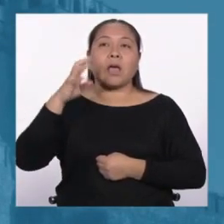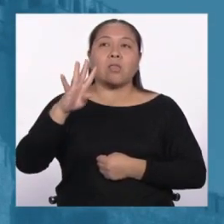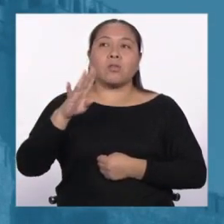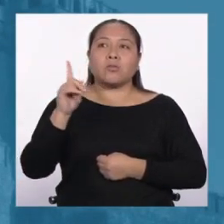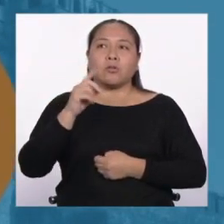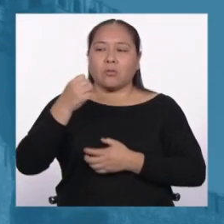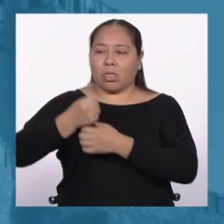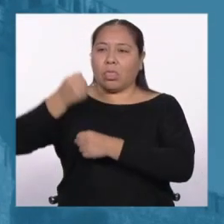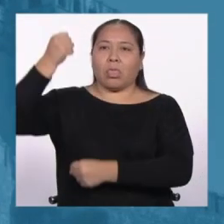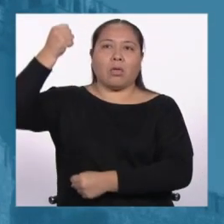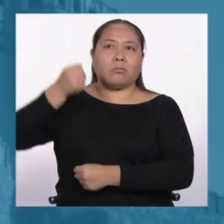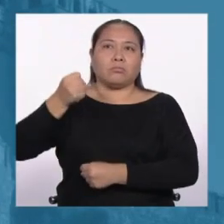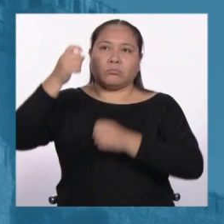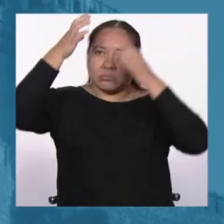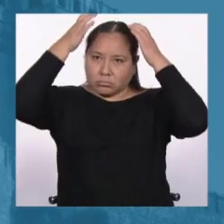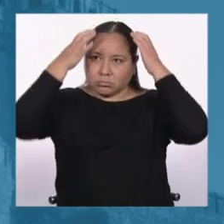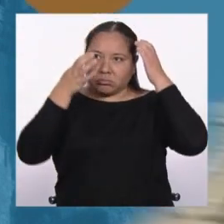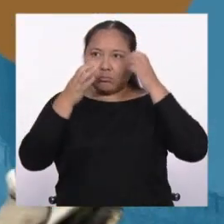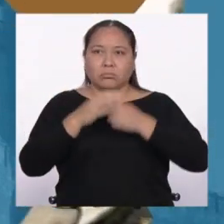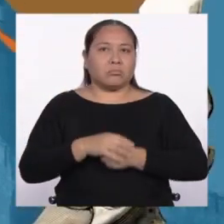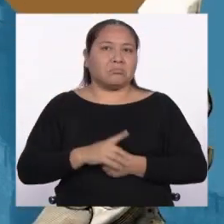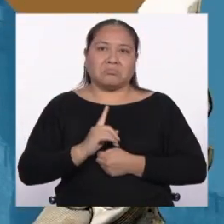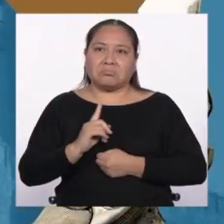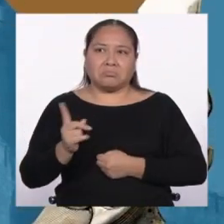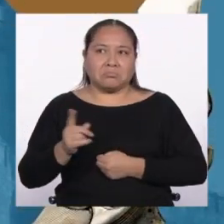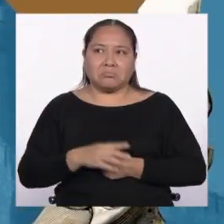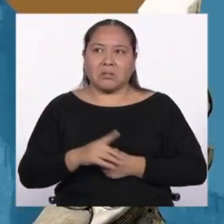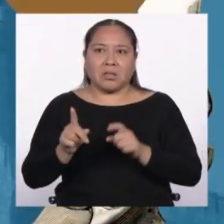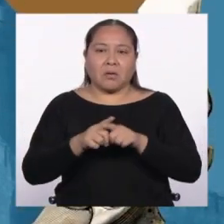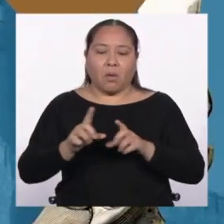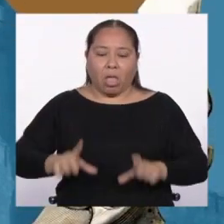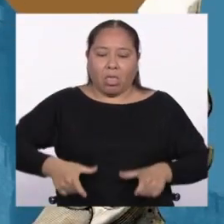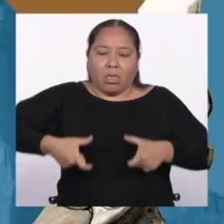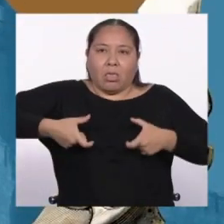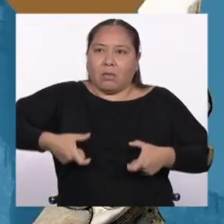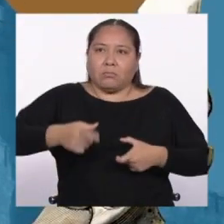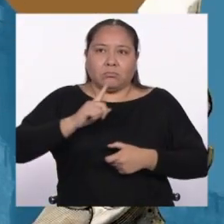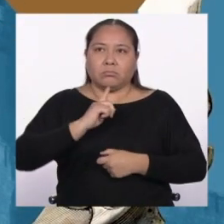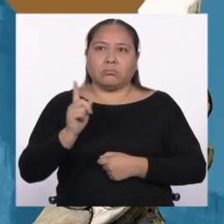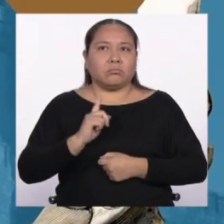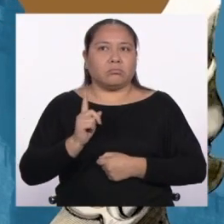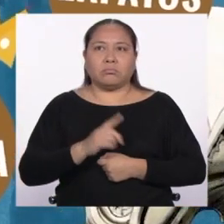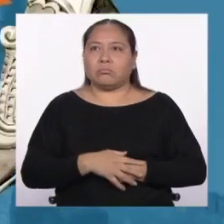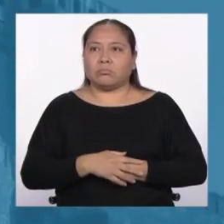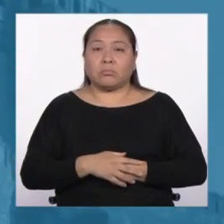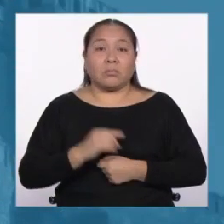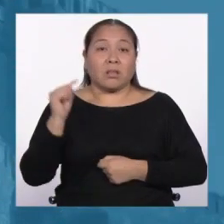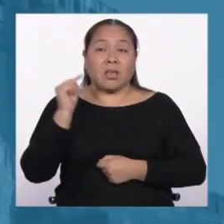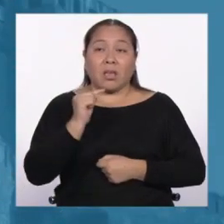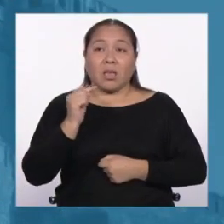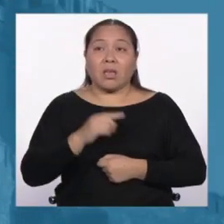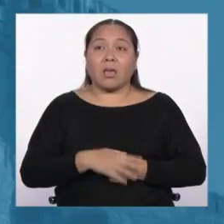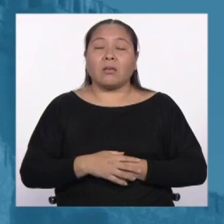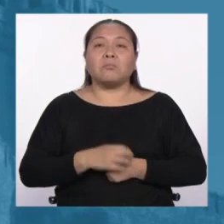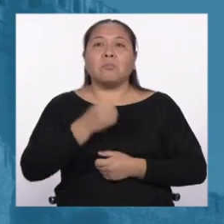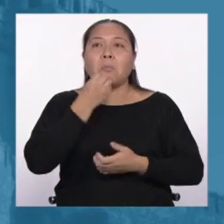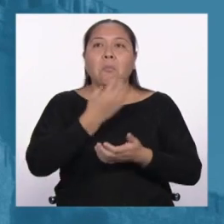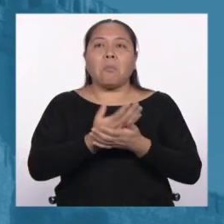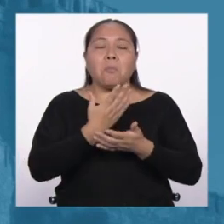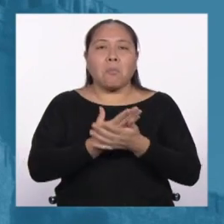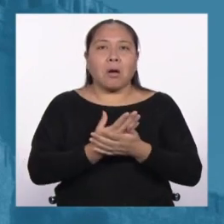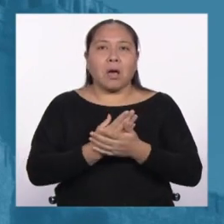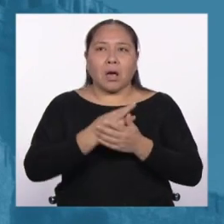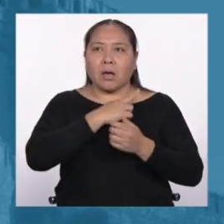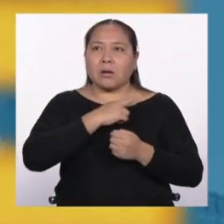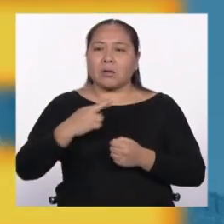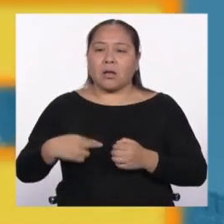tenía el cetro, la corona y bueno, tampoco sus lindos tacos de adorno. No, él, como buen rey absoluto,